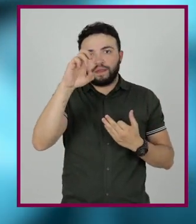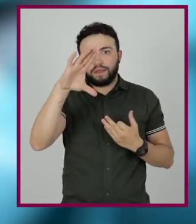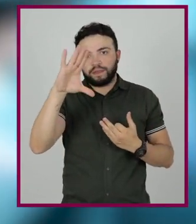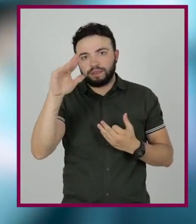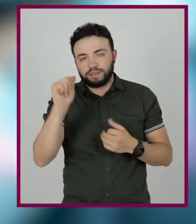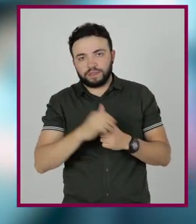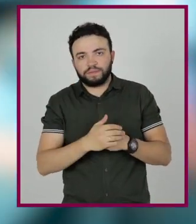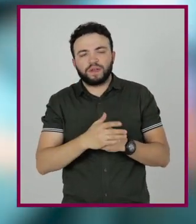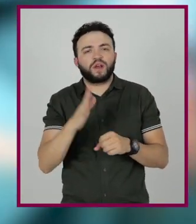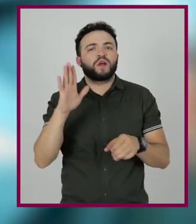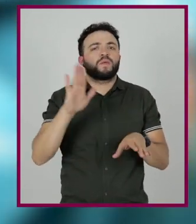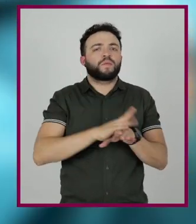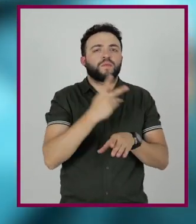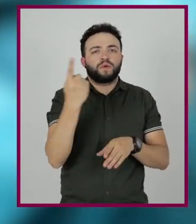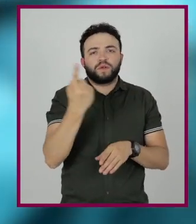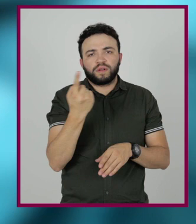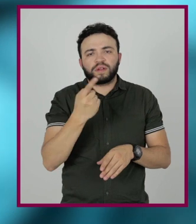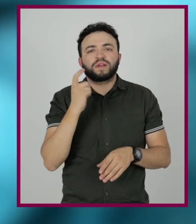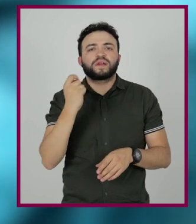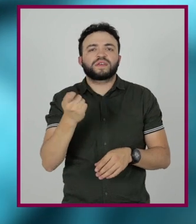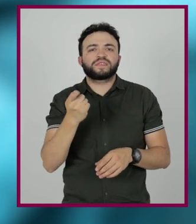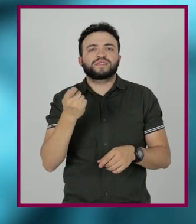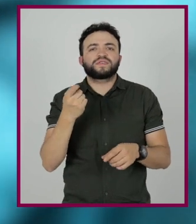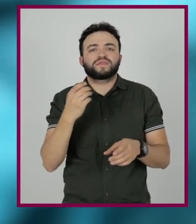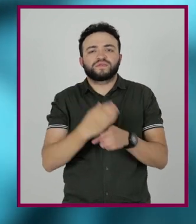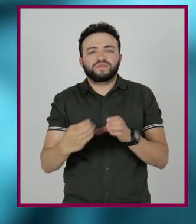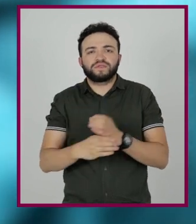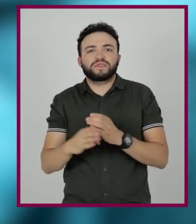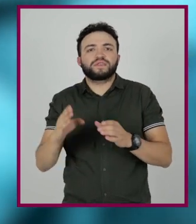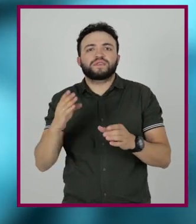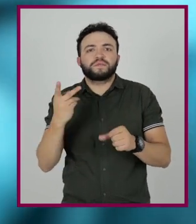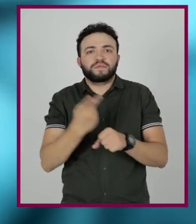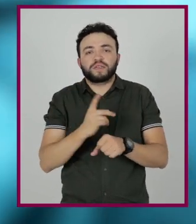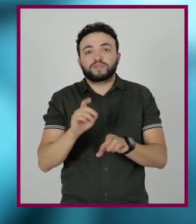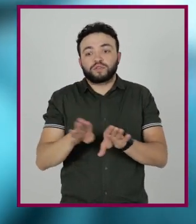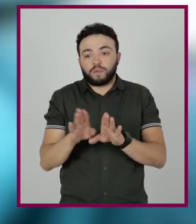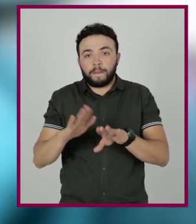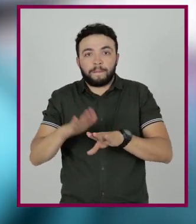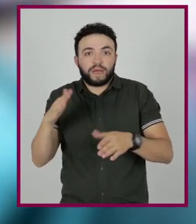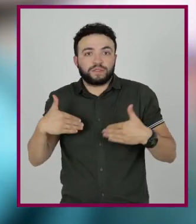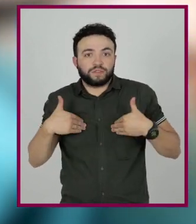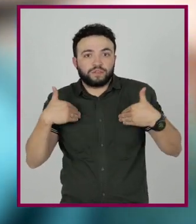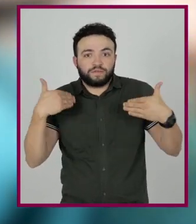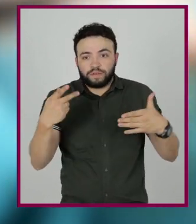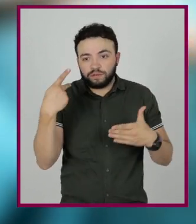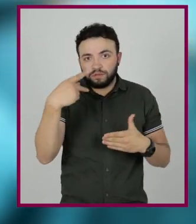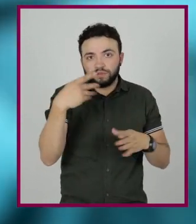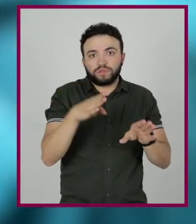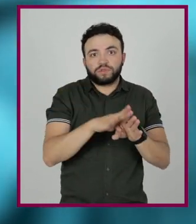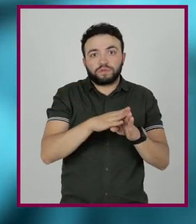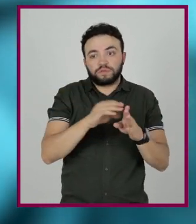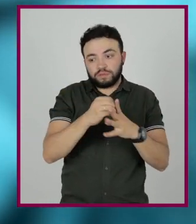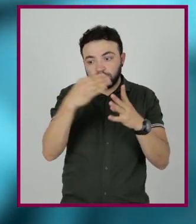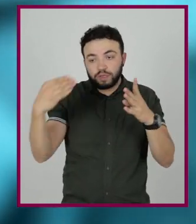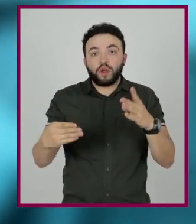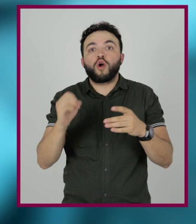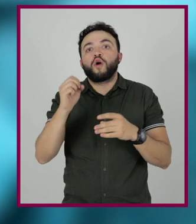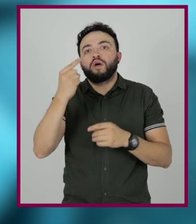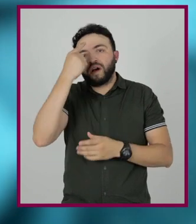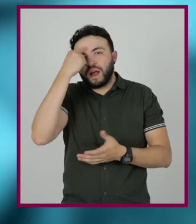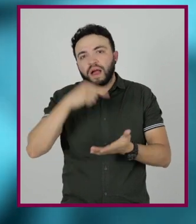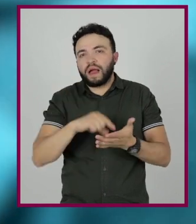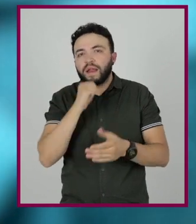por qué, los argumentos mínimos indispensables de validez y confiabilidad que sustenta la teoría o si se traslada a nivel de